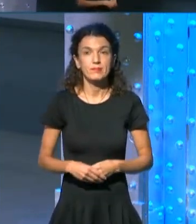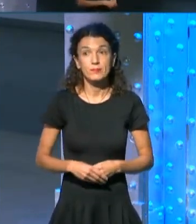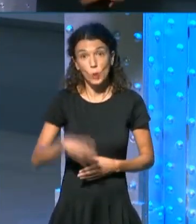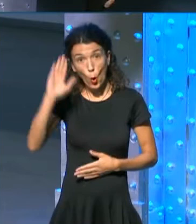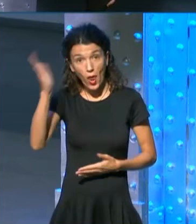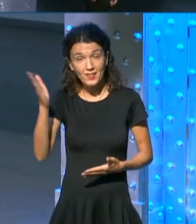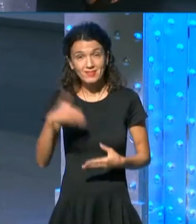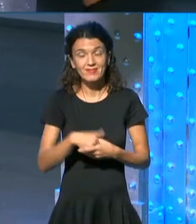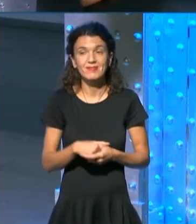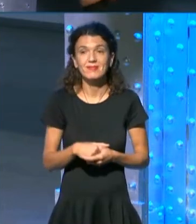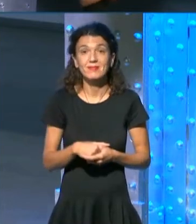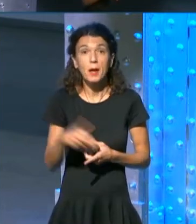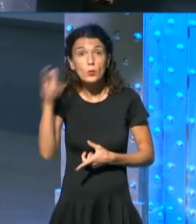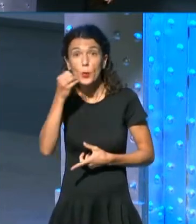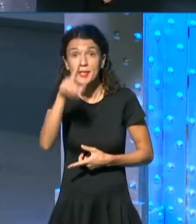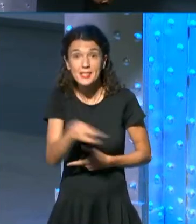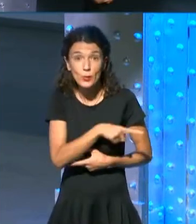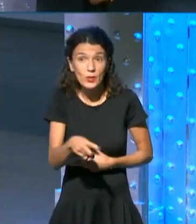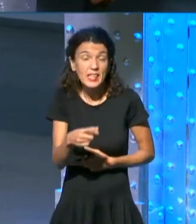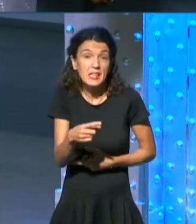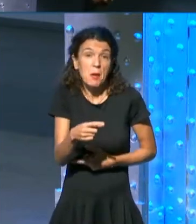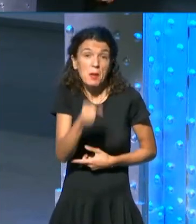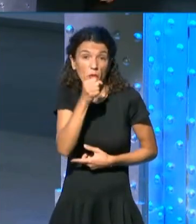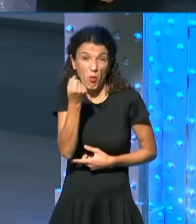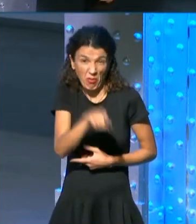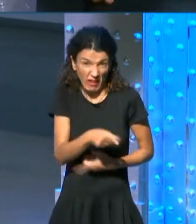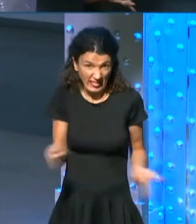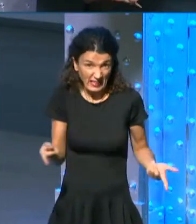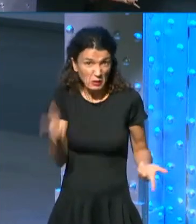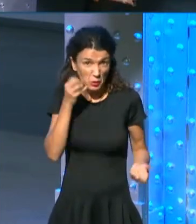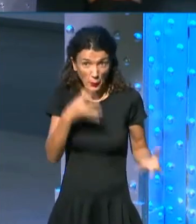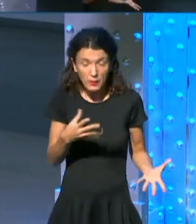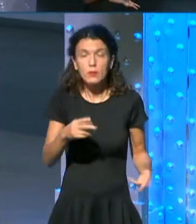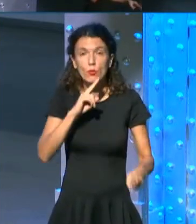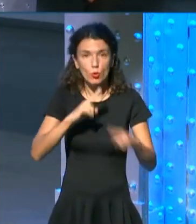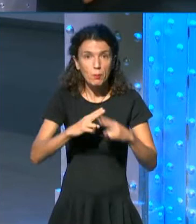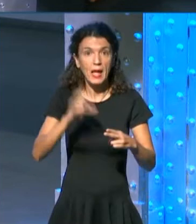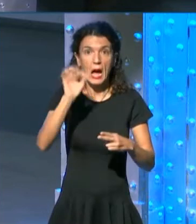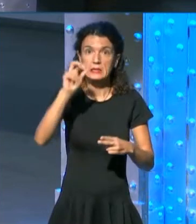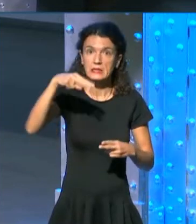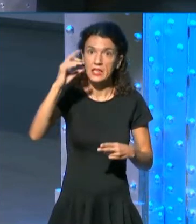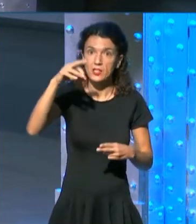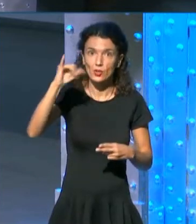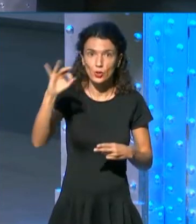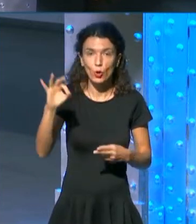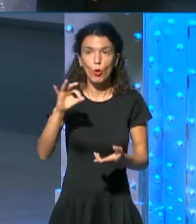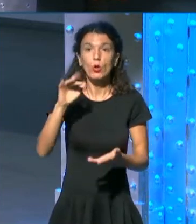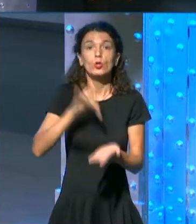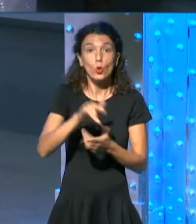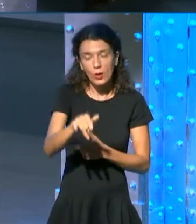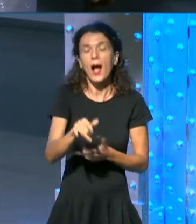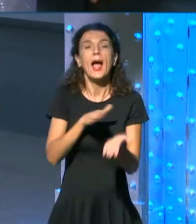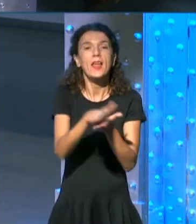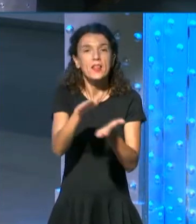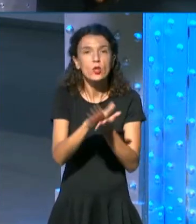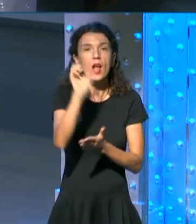Hola, no sé si me oís, yo creo que casi sin micrófono me oís. Mi nombre es Juan Miguel Asensio, soy de la